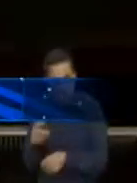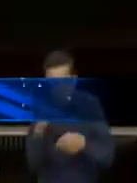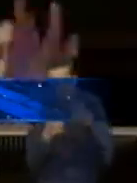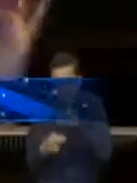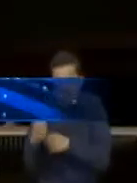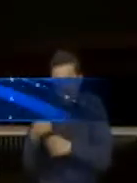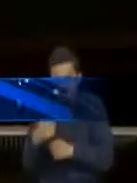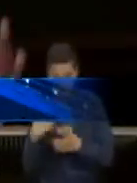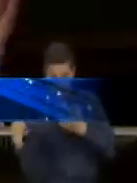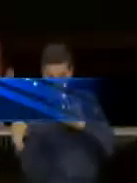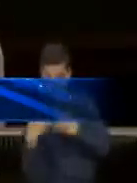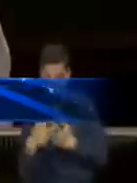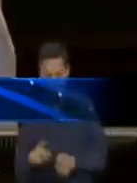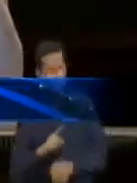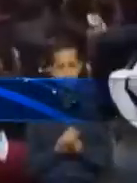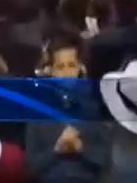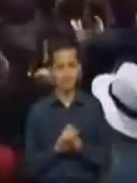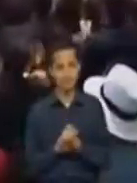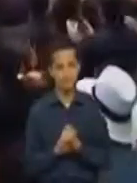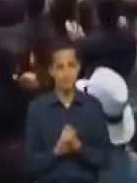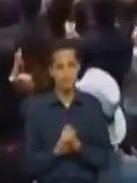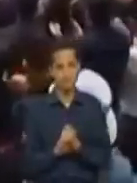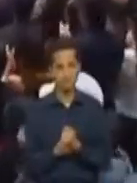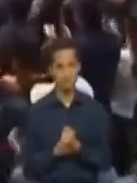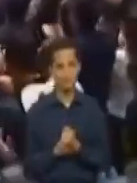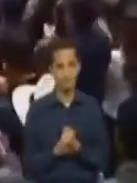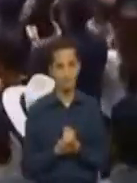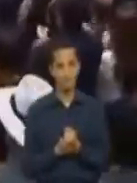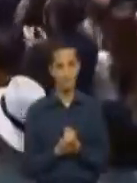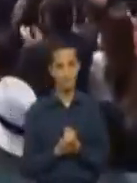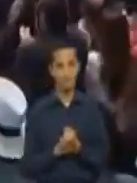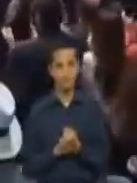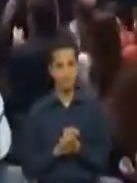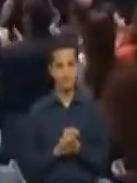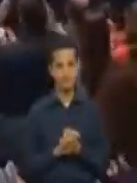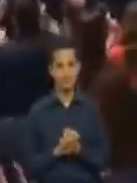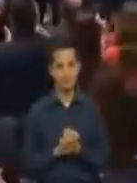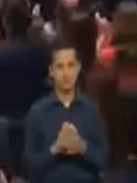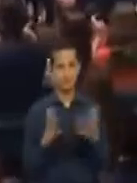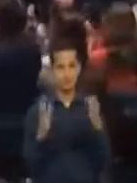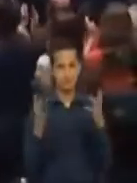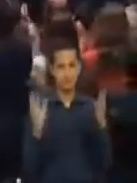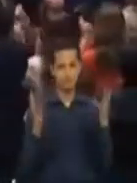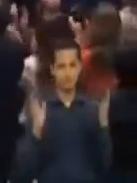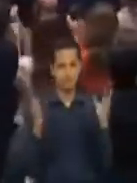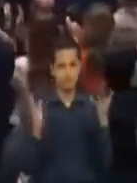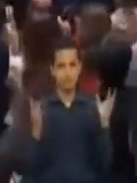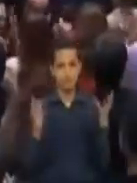venga de donde venga. Ali TV, la televisión pública de Napo.